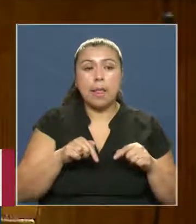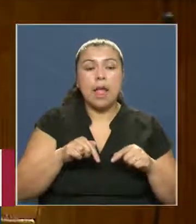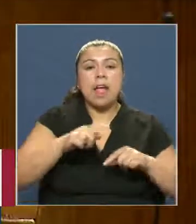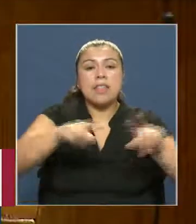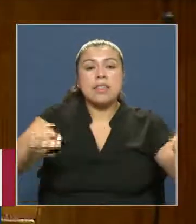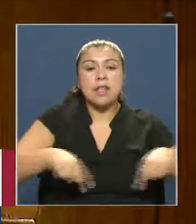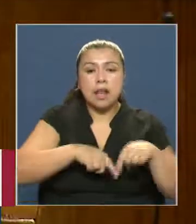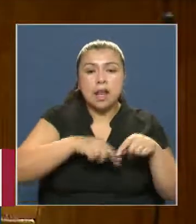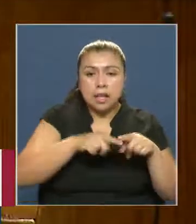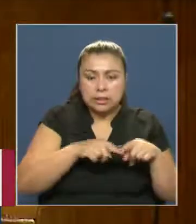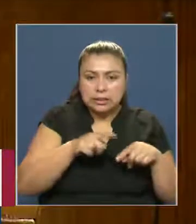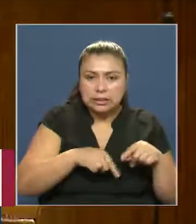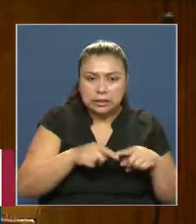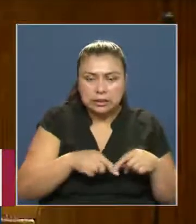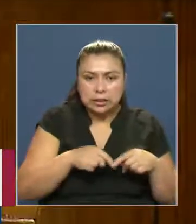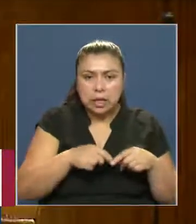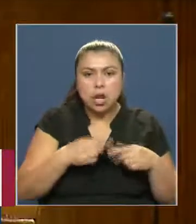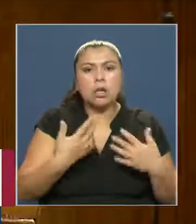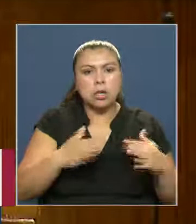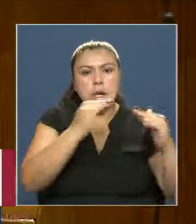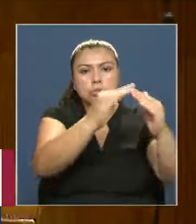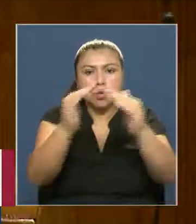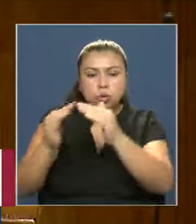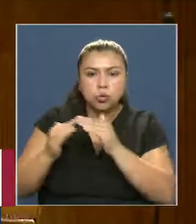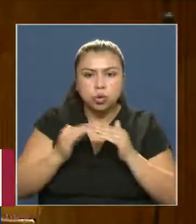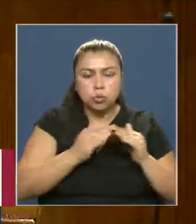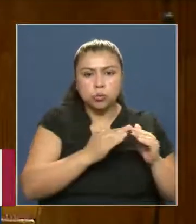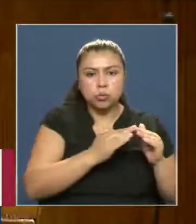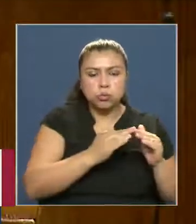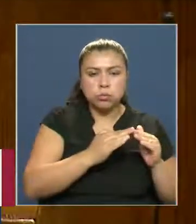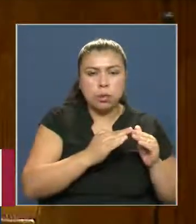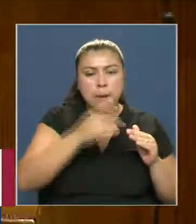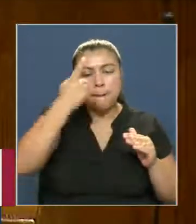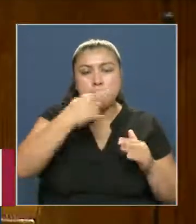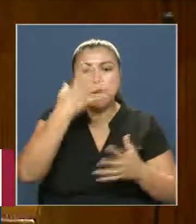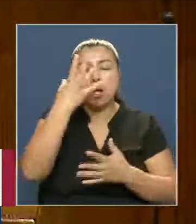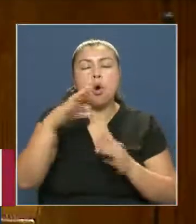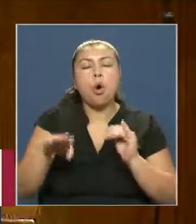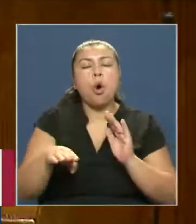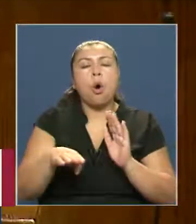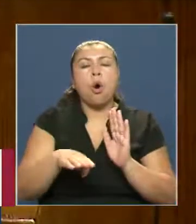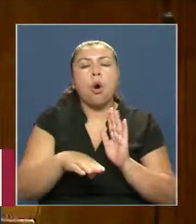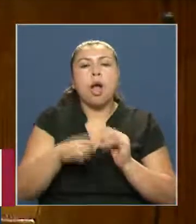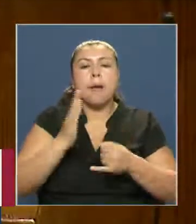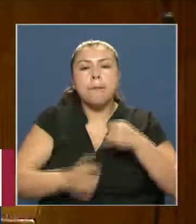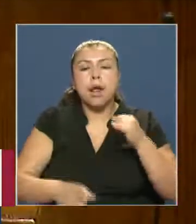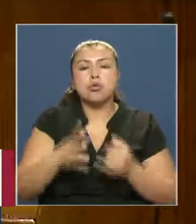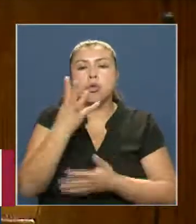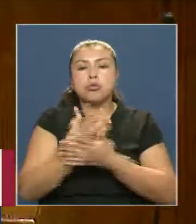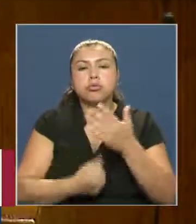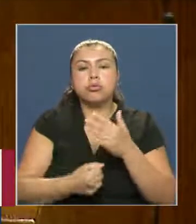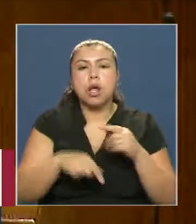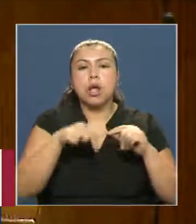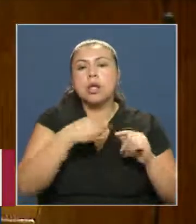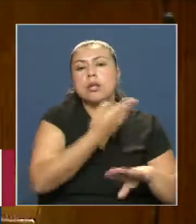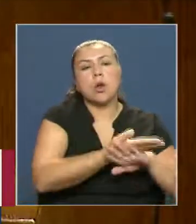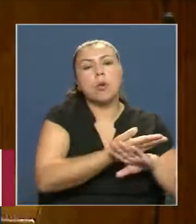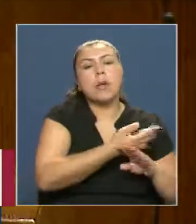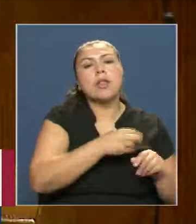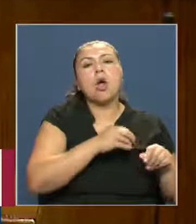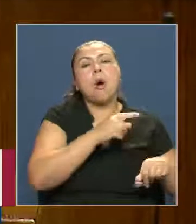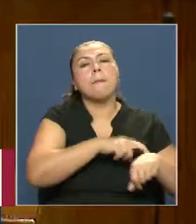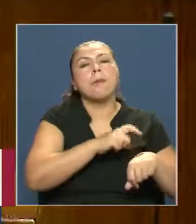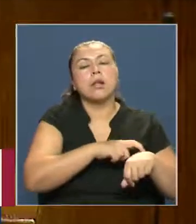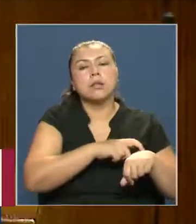loteo que esté completamente urbanizada. Pero si vencido el plazo y su prórroga sin que se haya otorgado la